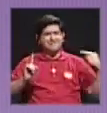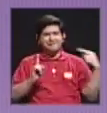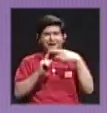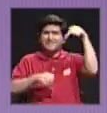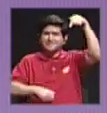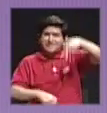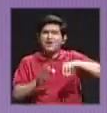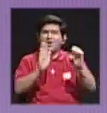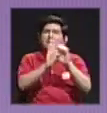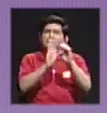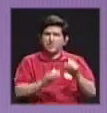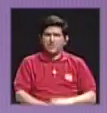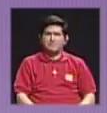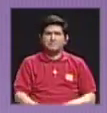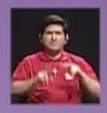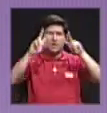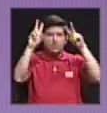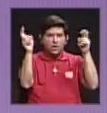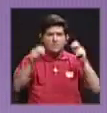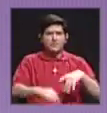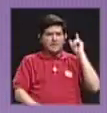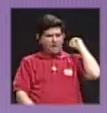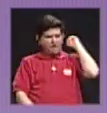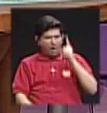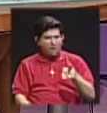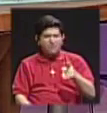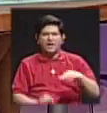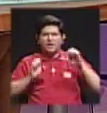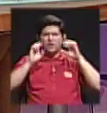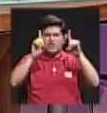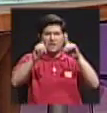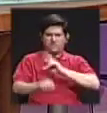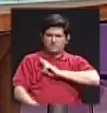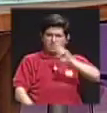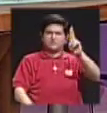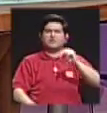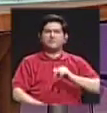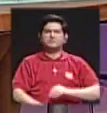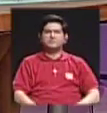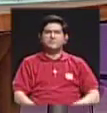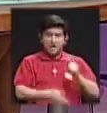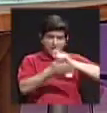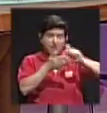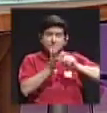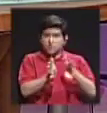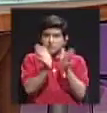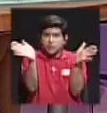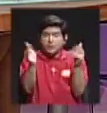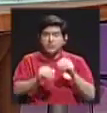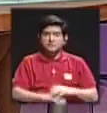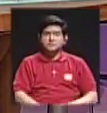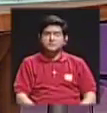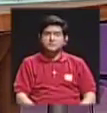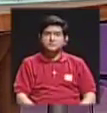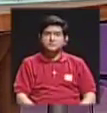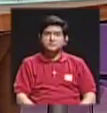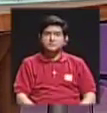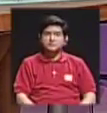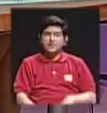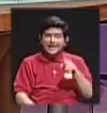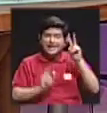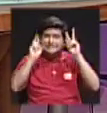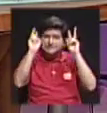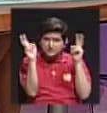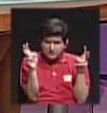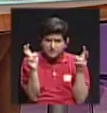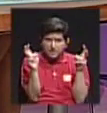hoy, por ejemplo, en el tema de la obligatoriedad de la educación religiosa en las escuelas públicas, que es un